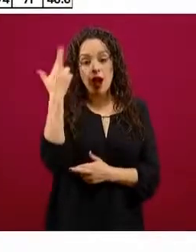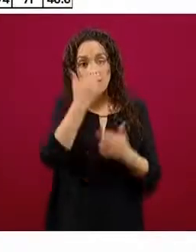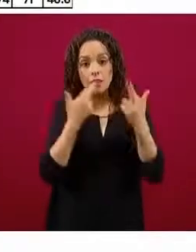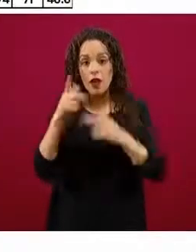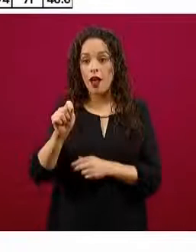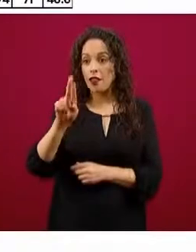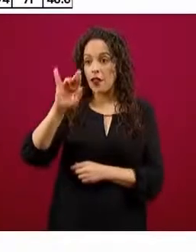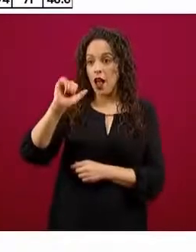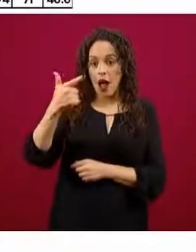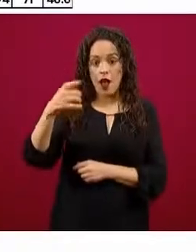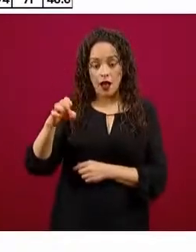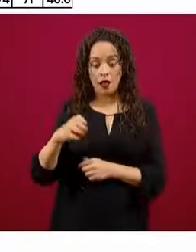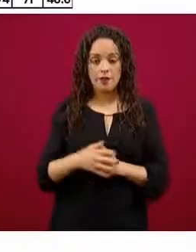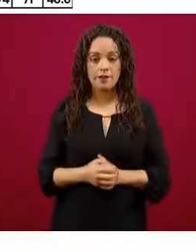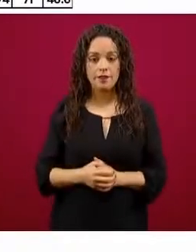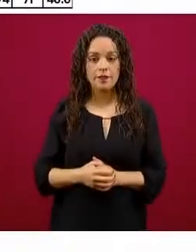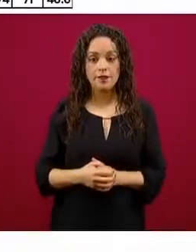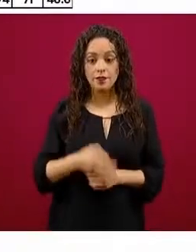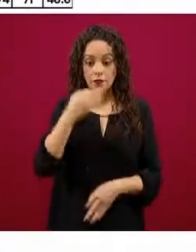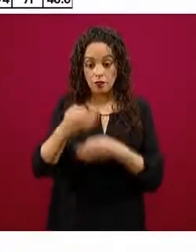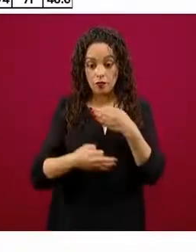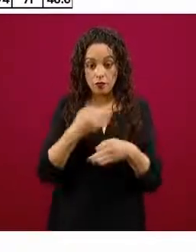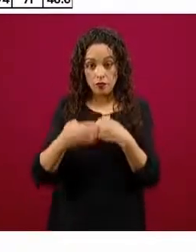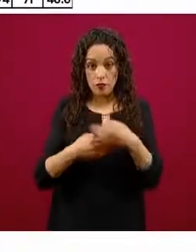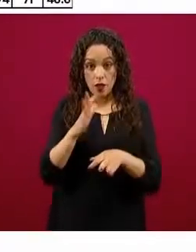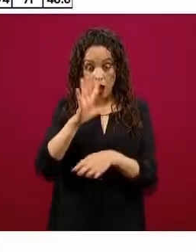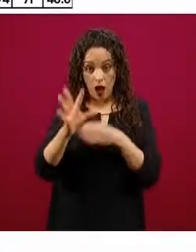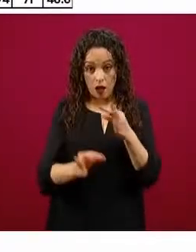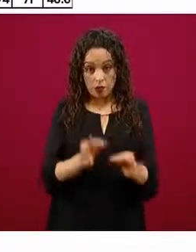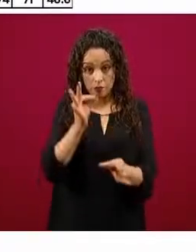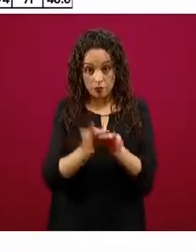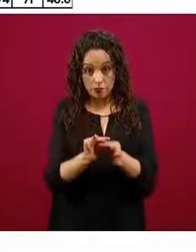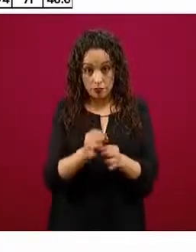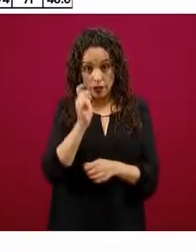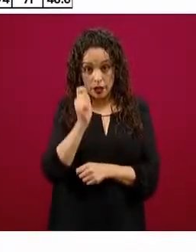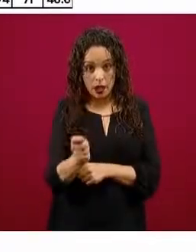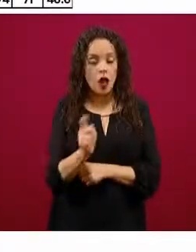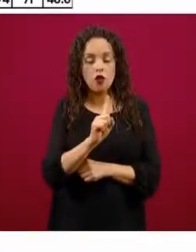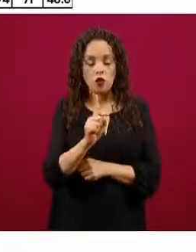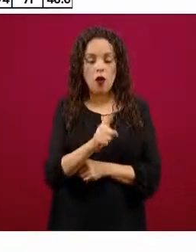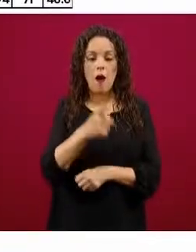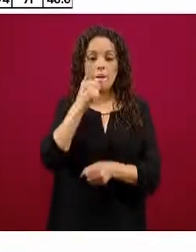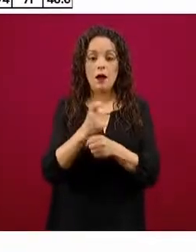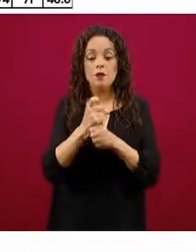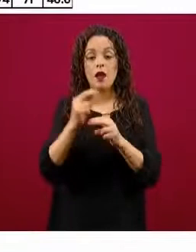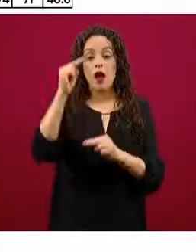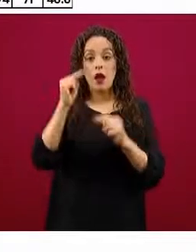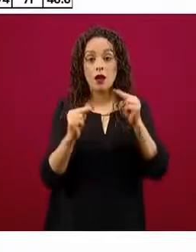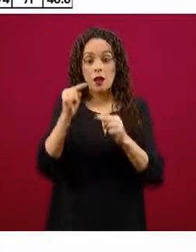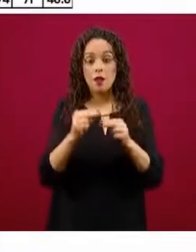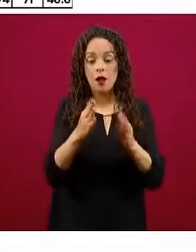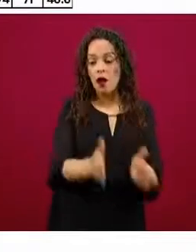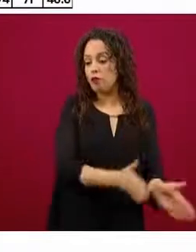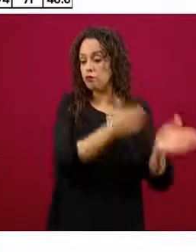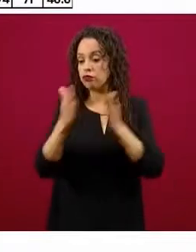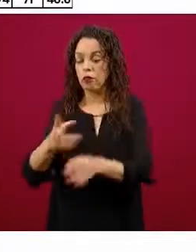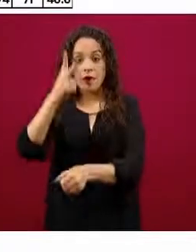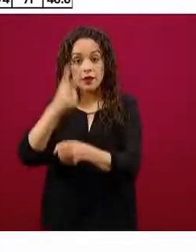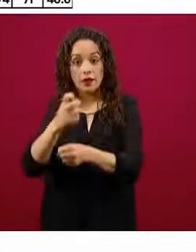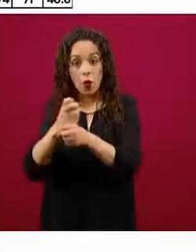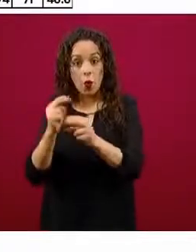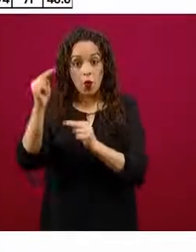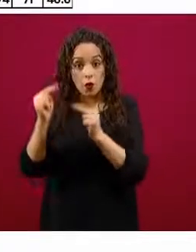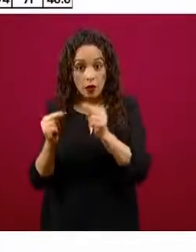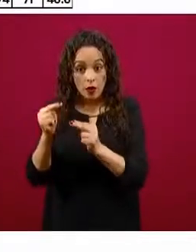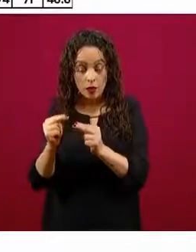No todos cubrían la definición operacional. Una vez que eran enviados del primer nivel al segundo, bueno, pues en realidad de